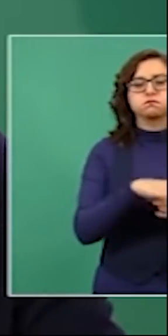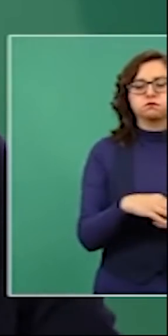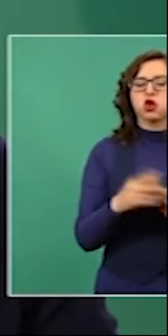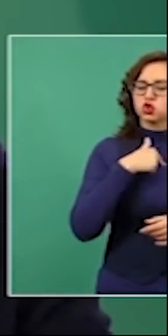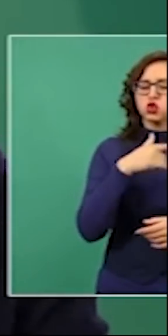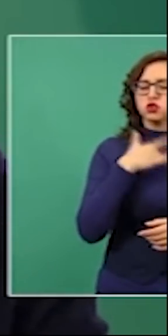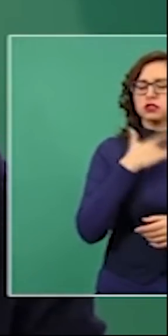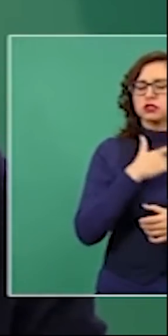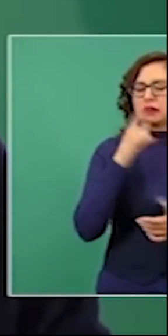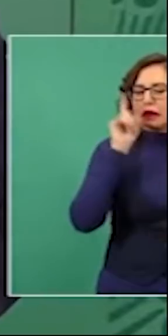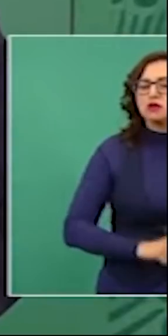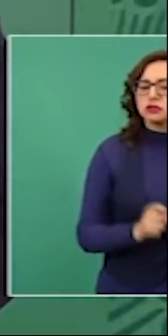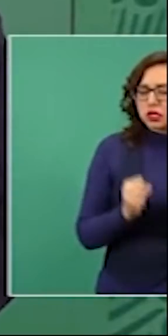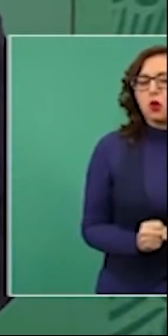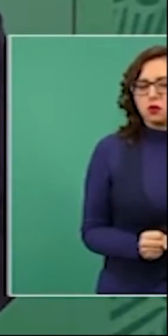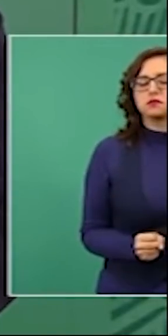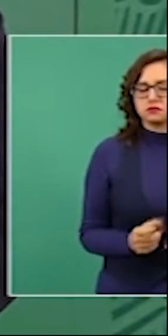tácticas dilatorias,